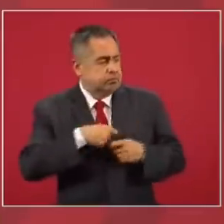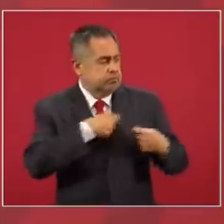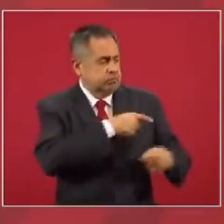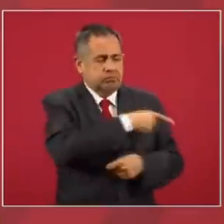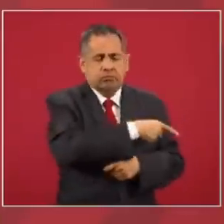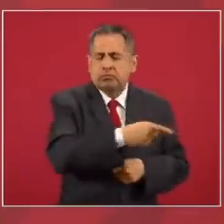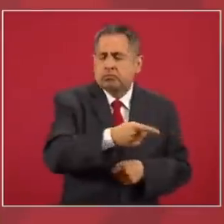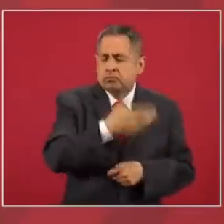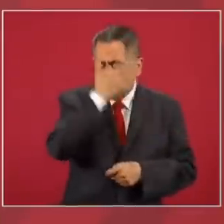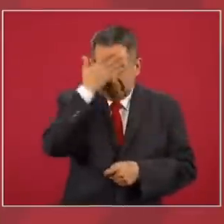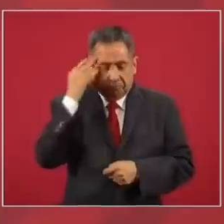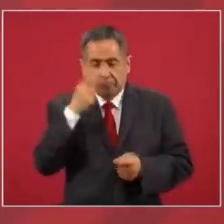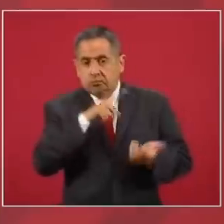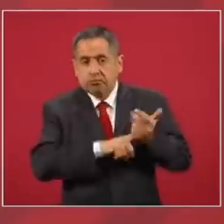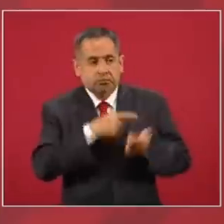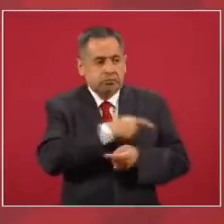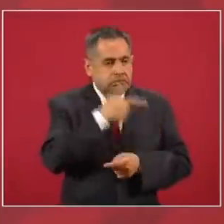empresas.